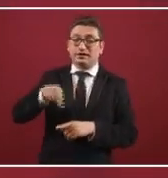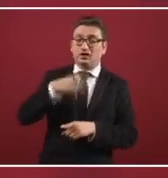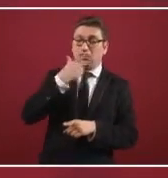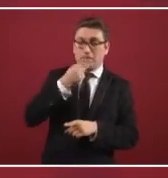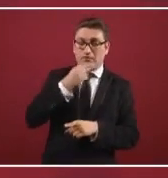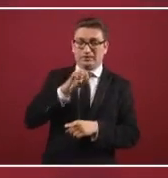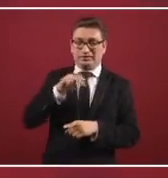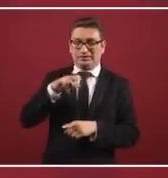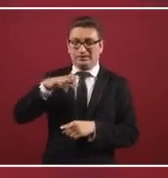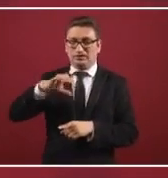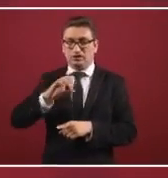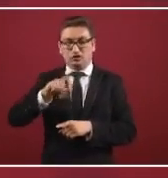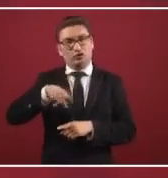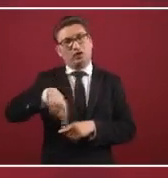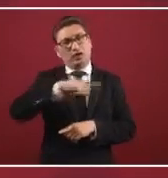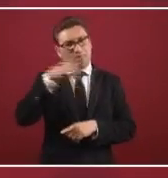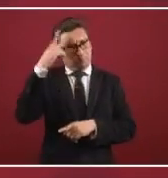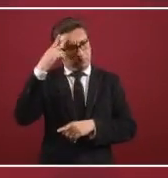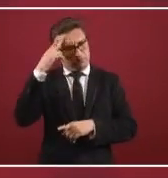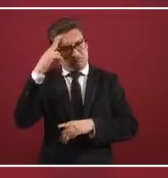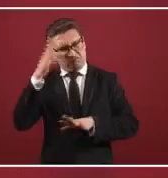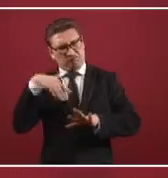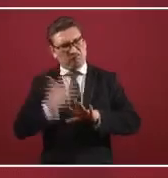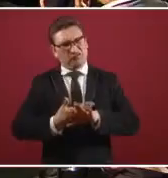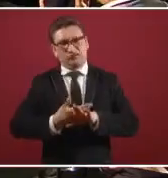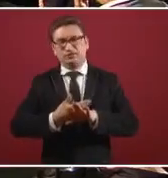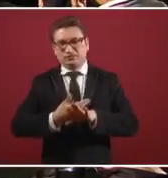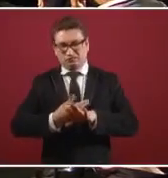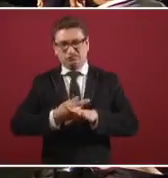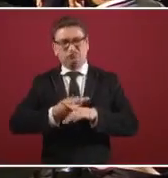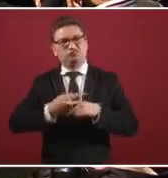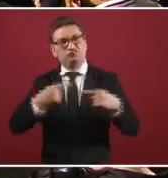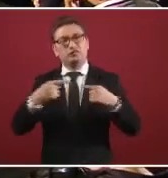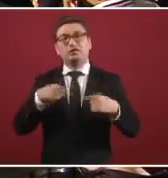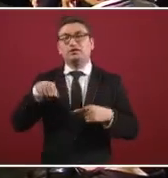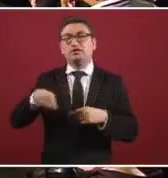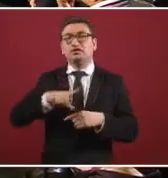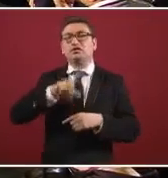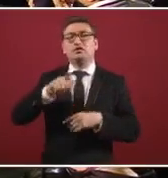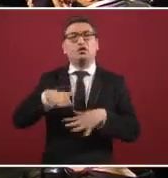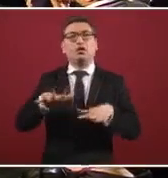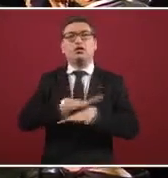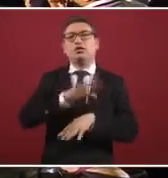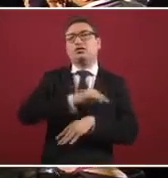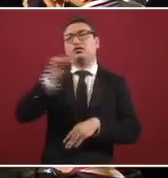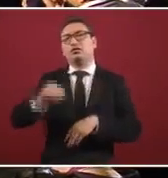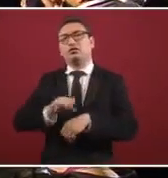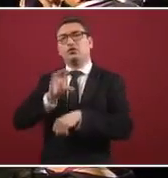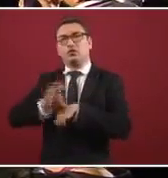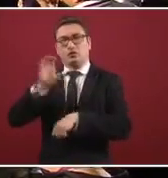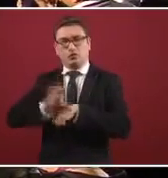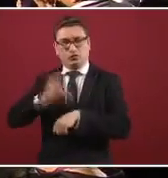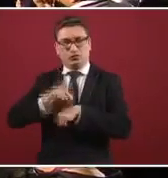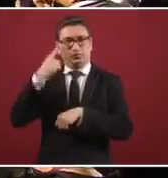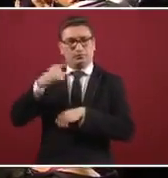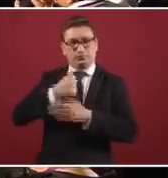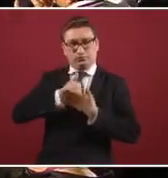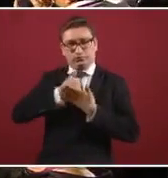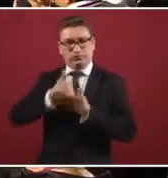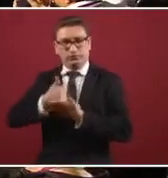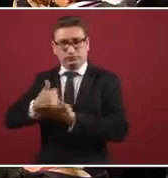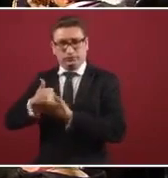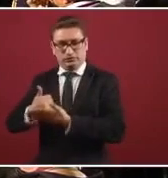porfirista y tomó la decisión de irse a Colombia a liberar Colombia para que no